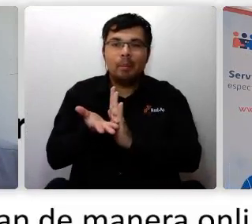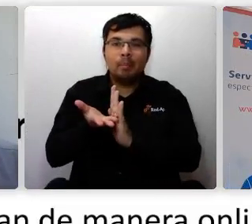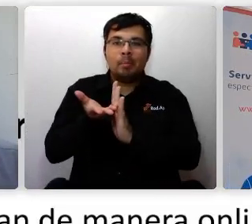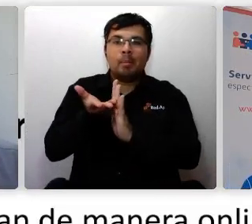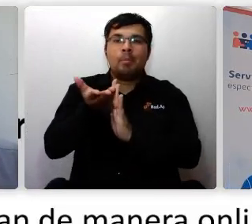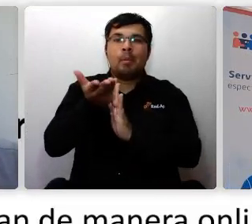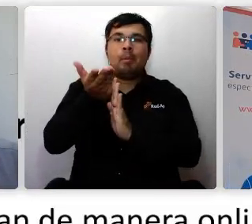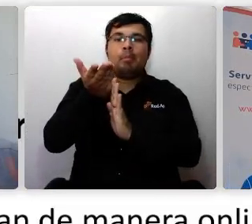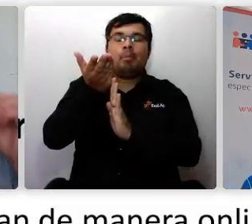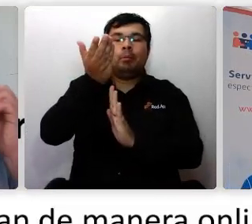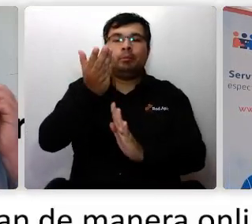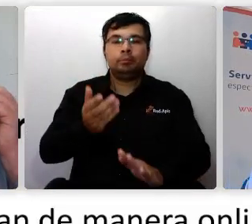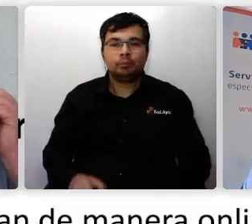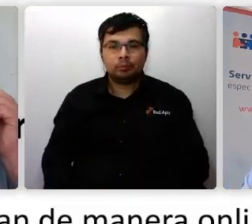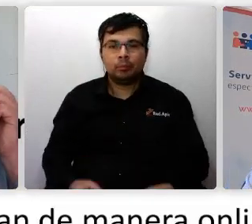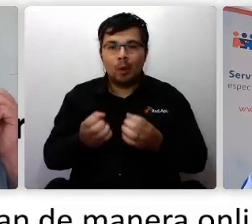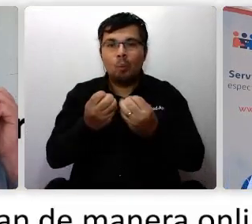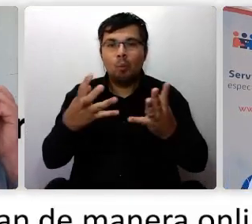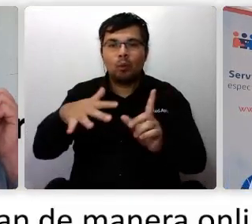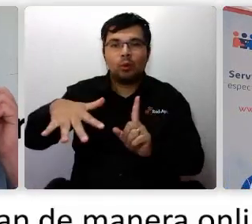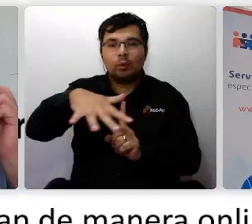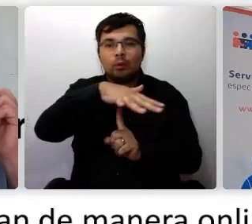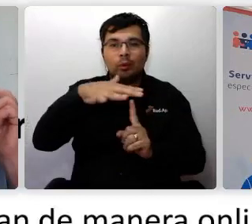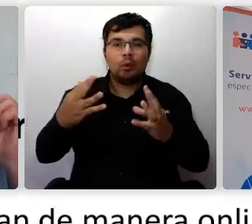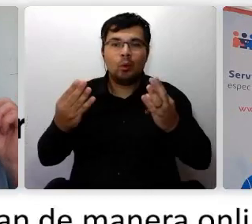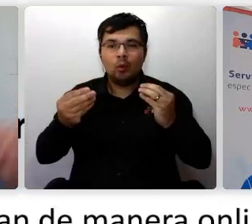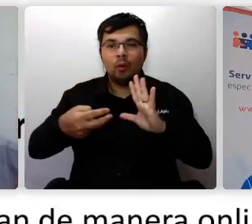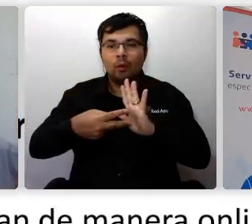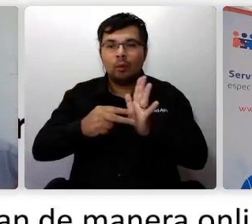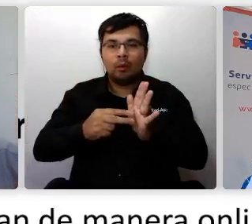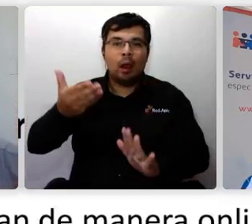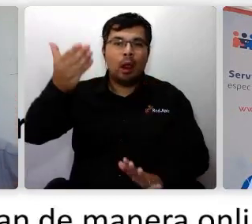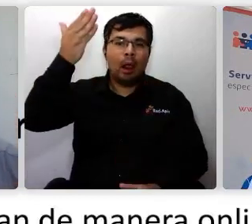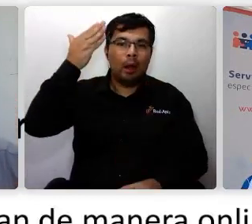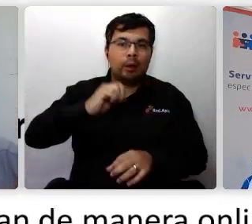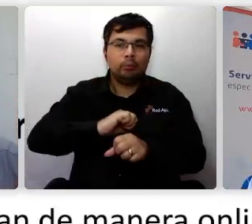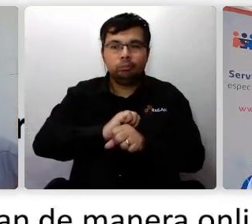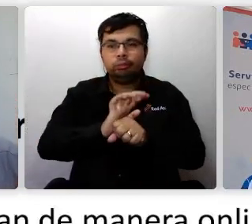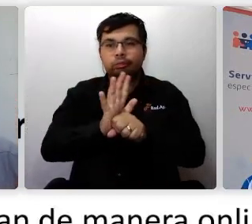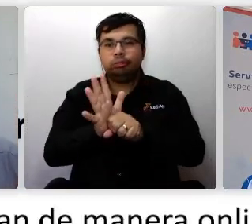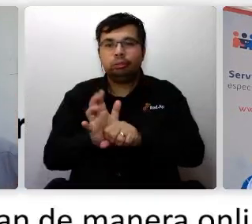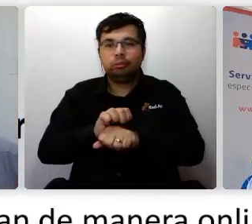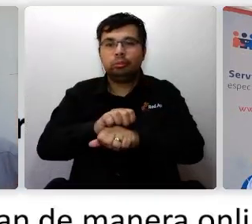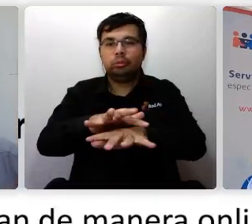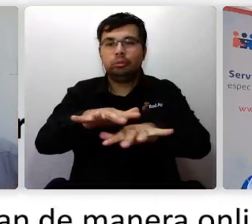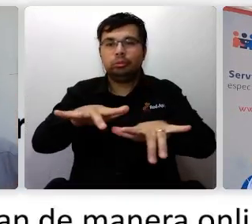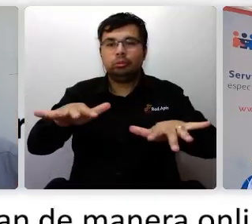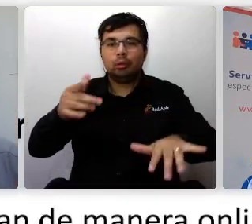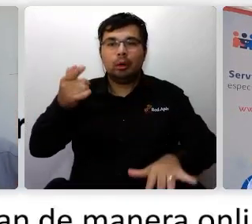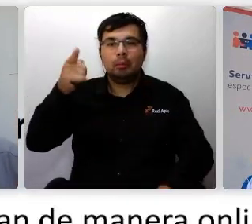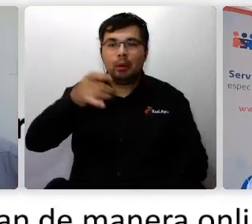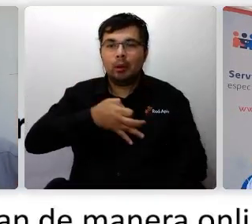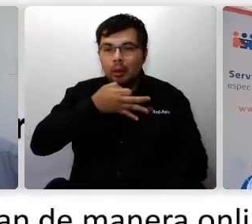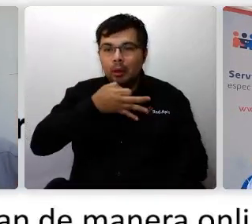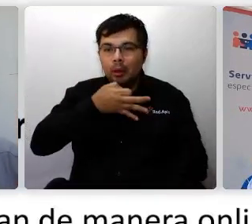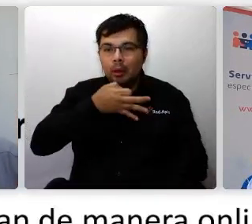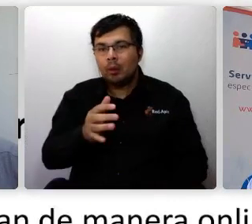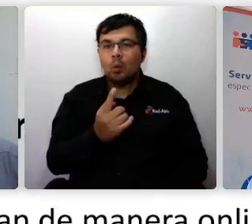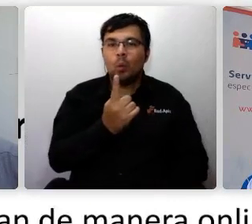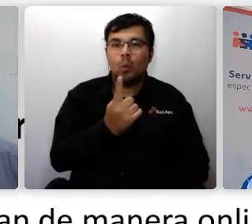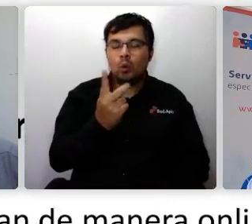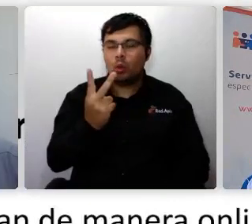Tuvimos mucho caso. Tuvimos un buen problema, como te comentaba antes de la charla. Pero estamos hablando de 1 o 2 semanas.